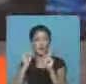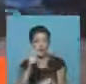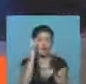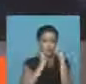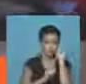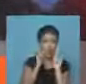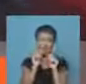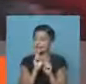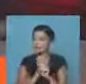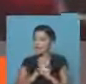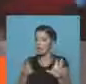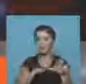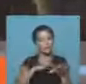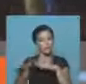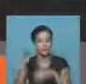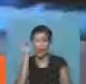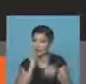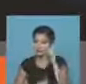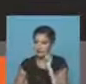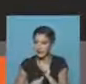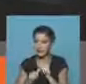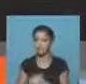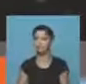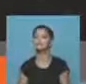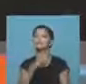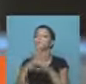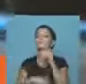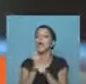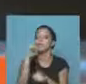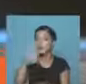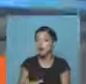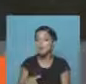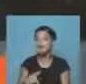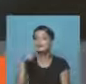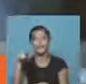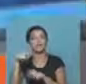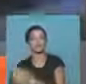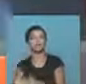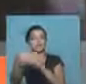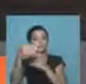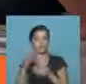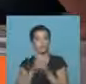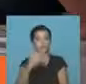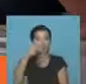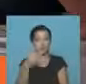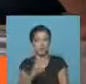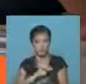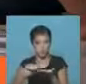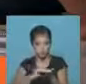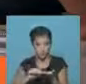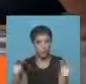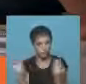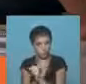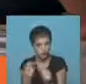Gravísimos los incidentes, gravísimo todo esto. Por ahora, decíamos, fueron marcha atrás con lo que iba a ser la decisión final de diputados de convalidar